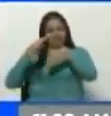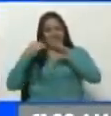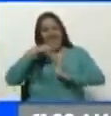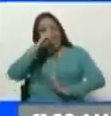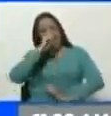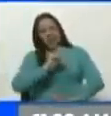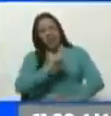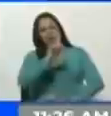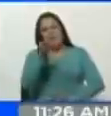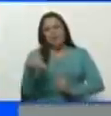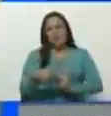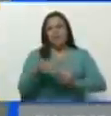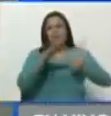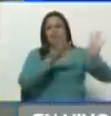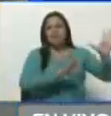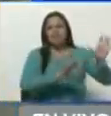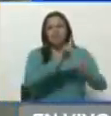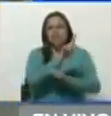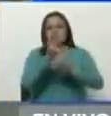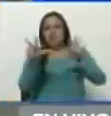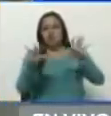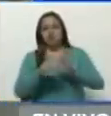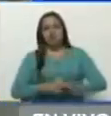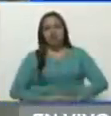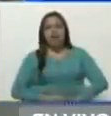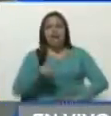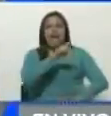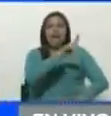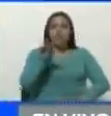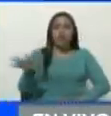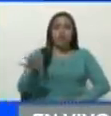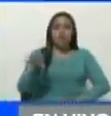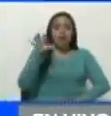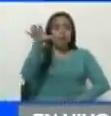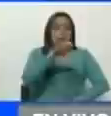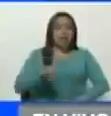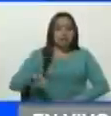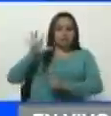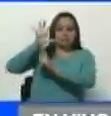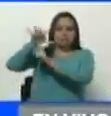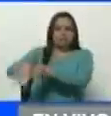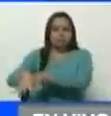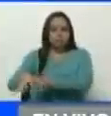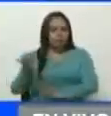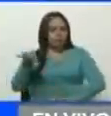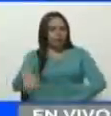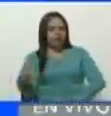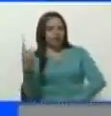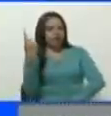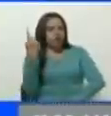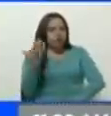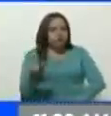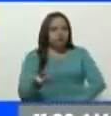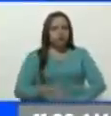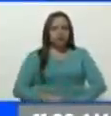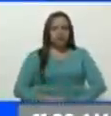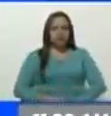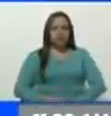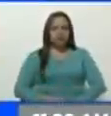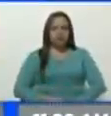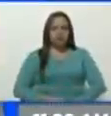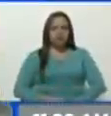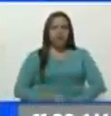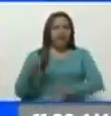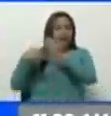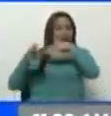1918-19. 14 potencias en contra de un recién nacido. La Unión Soviética no solo resistió eso,